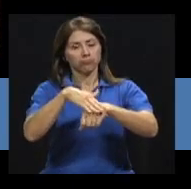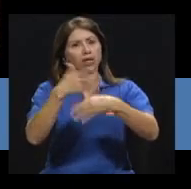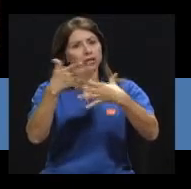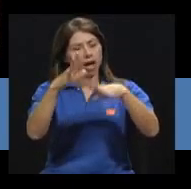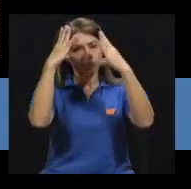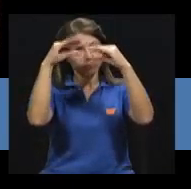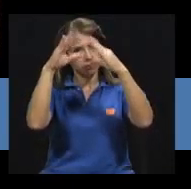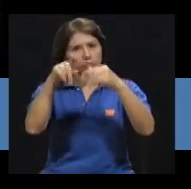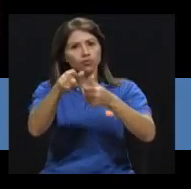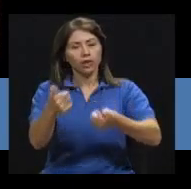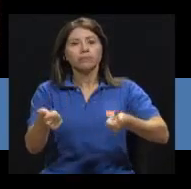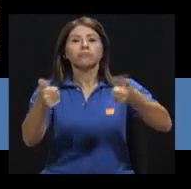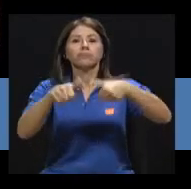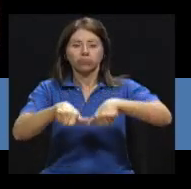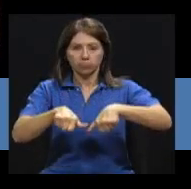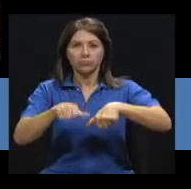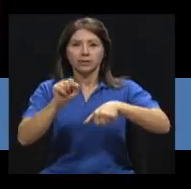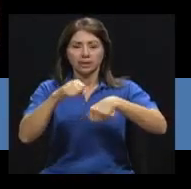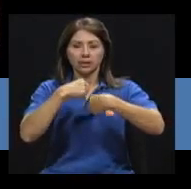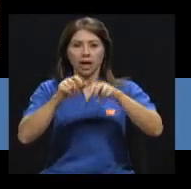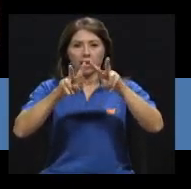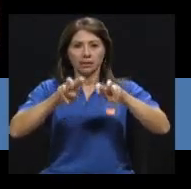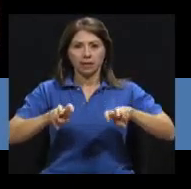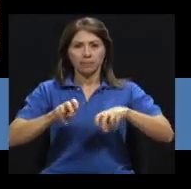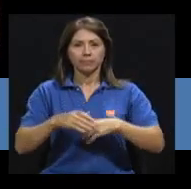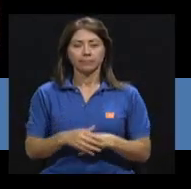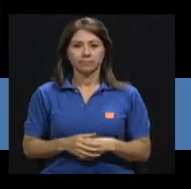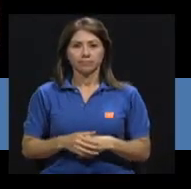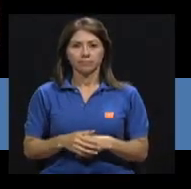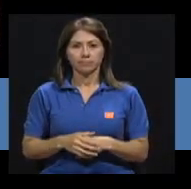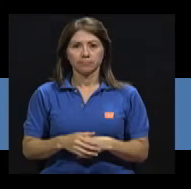donde usted aprueba que se le realice el examen.